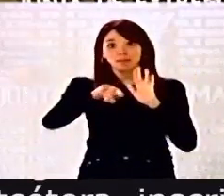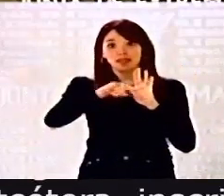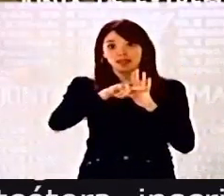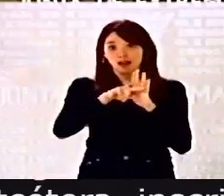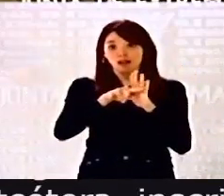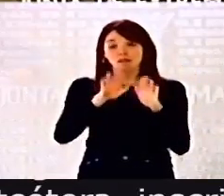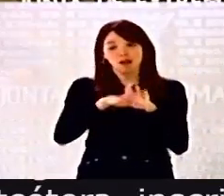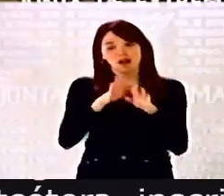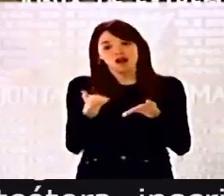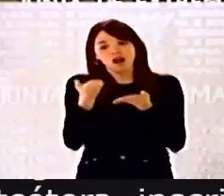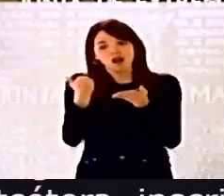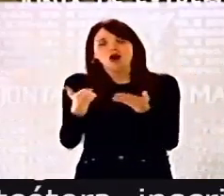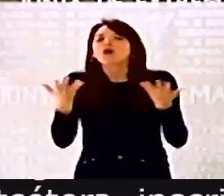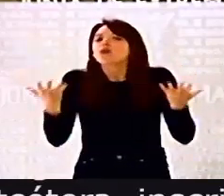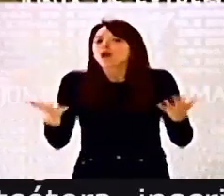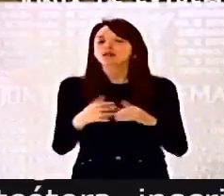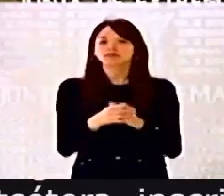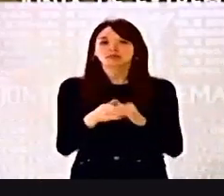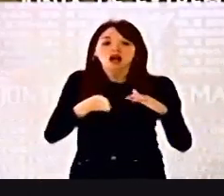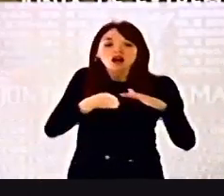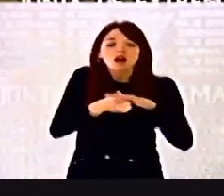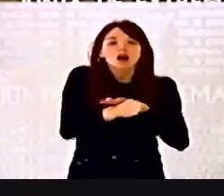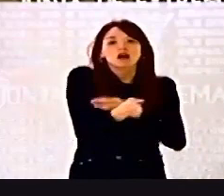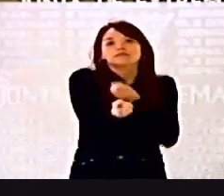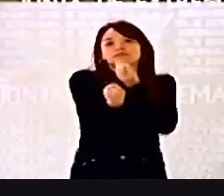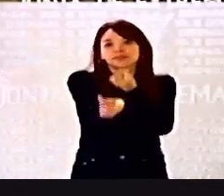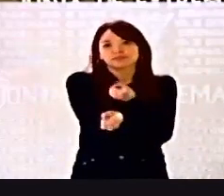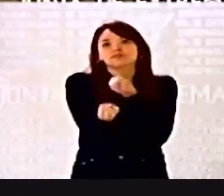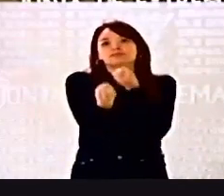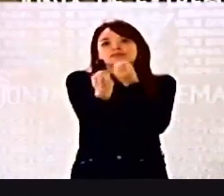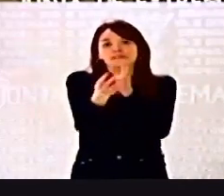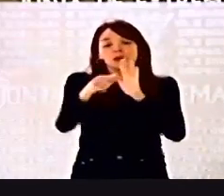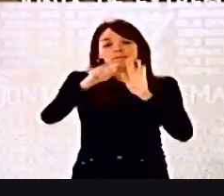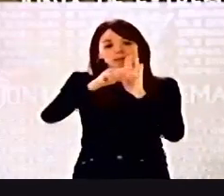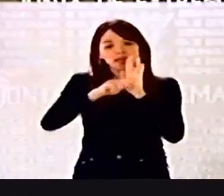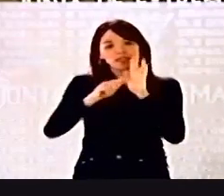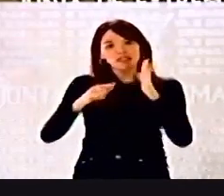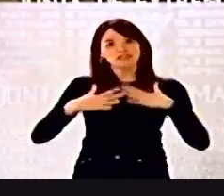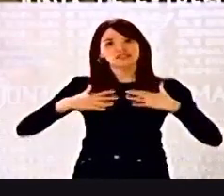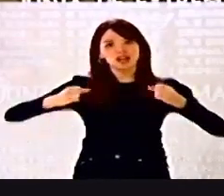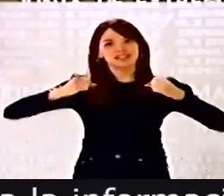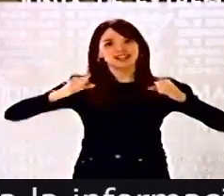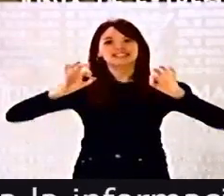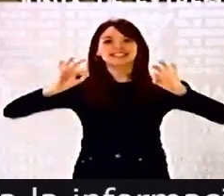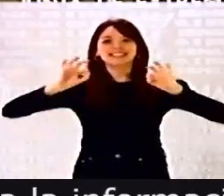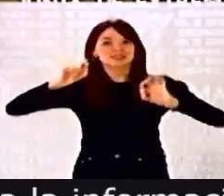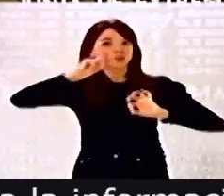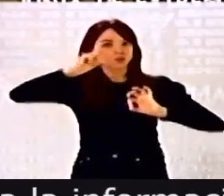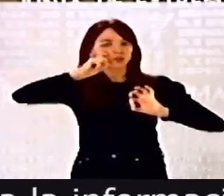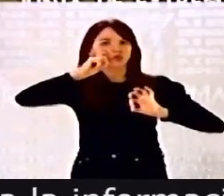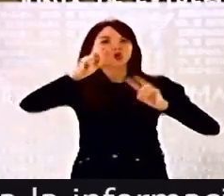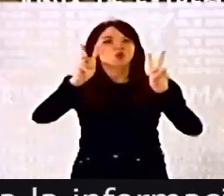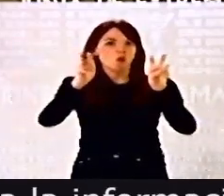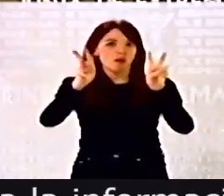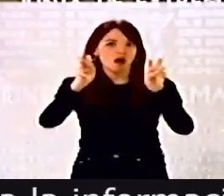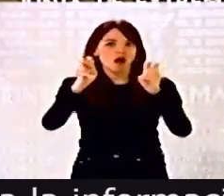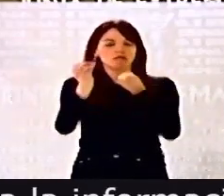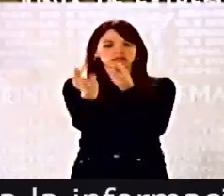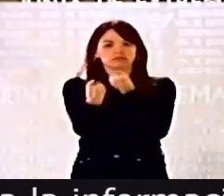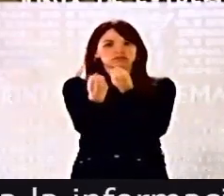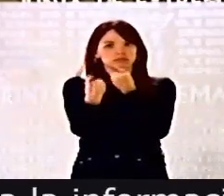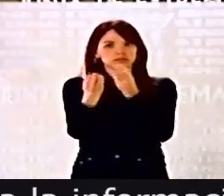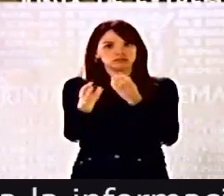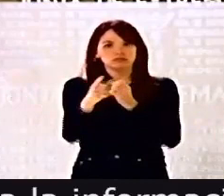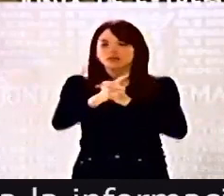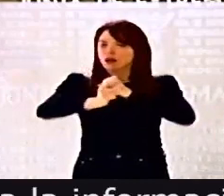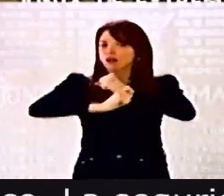garantizar el acceso a la información sobre nuevas medidas sanitarias en el sector turístico. La seguridad sanitaria y turística es una de las